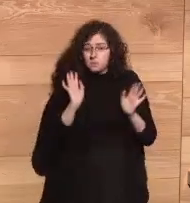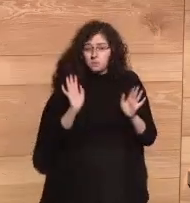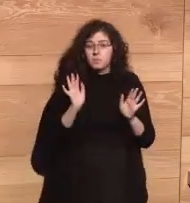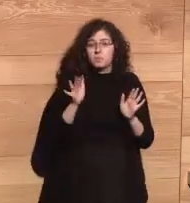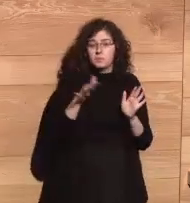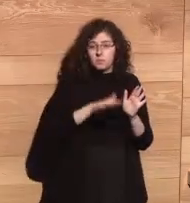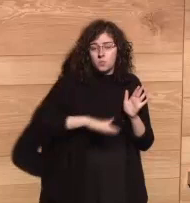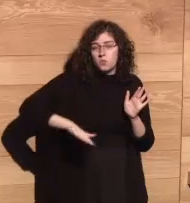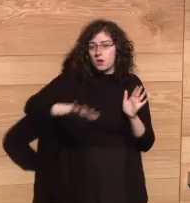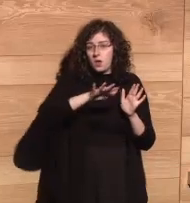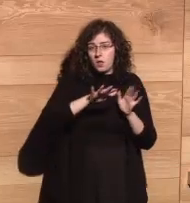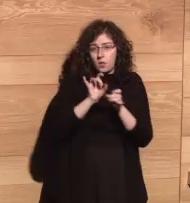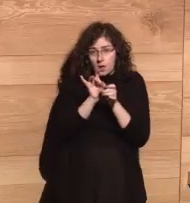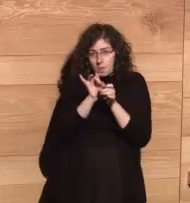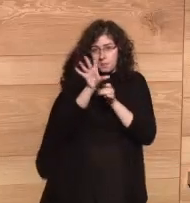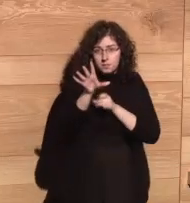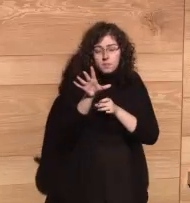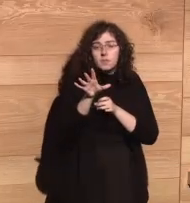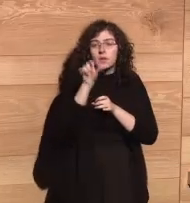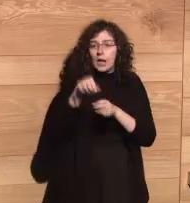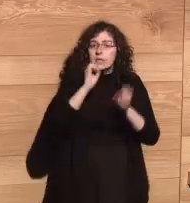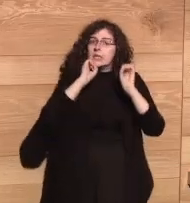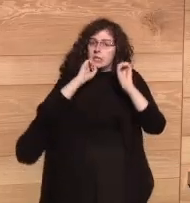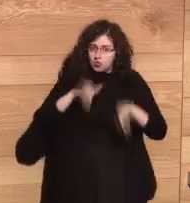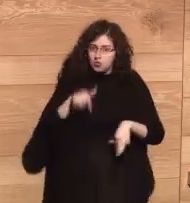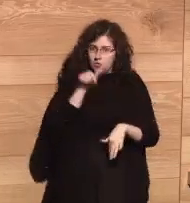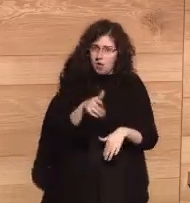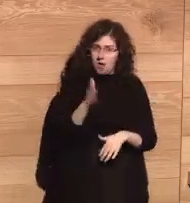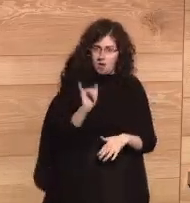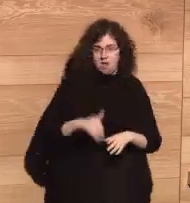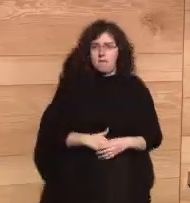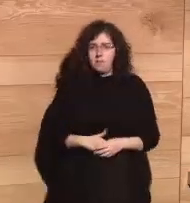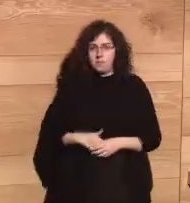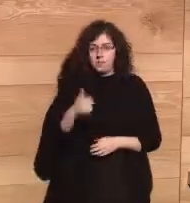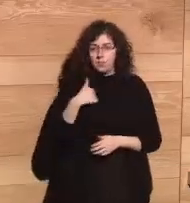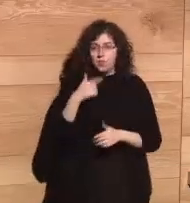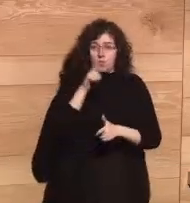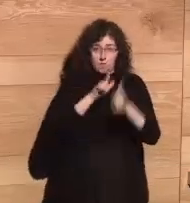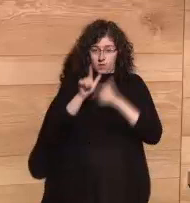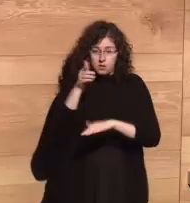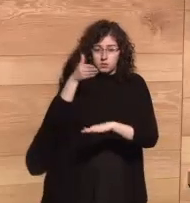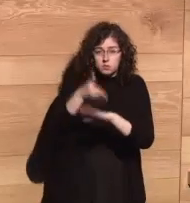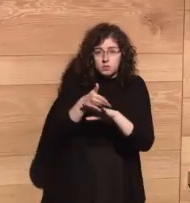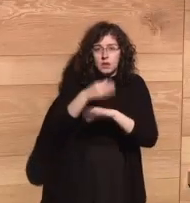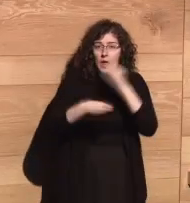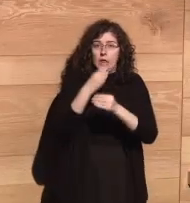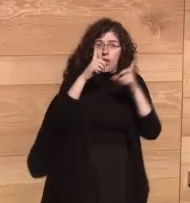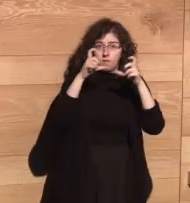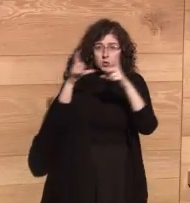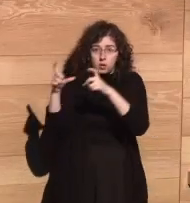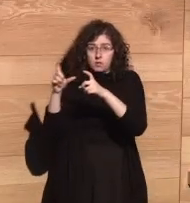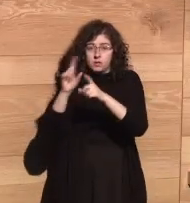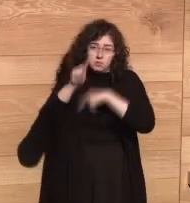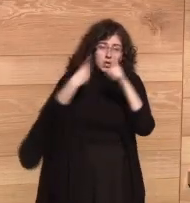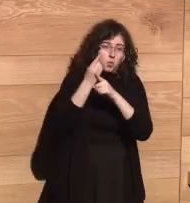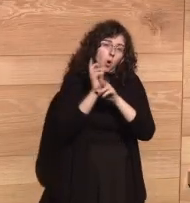un lugar de donde se lanzaban y había toda una historia allí. Entonces, pues viajé hasta esta parte, hice las fotografías y luego me volví a meter en la